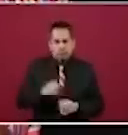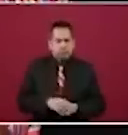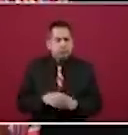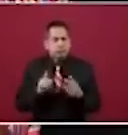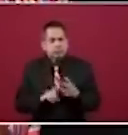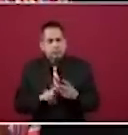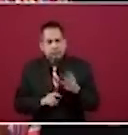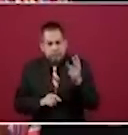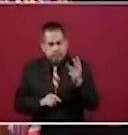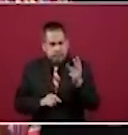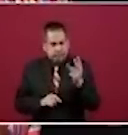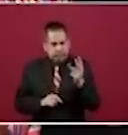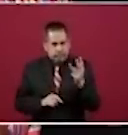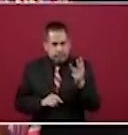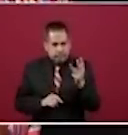tercera,